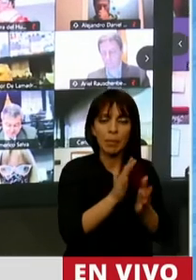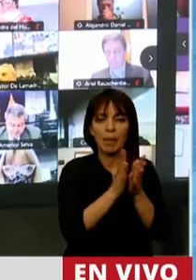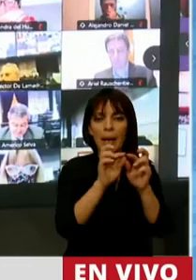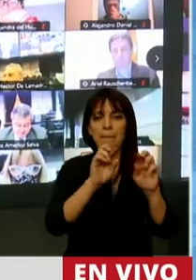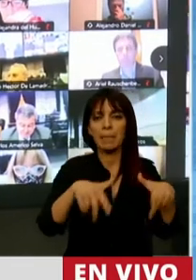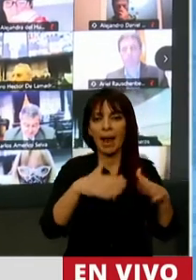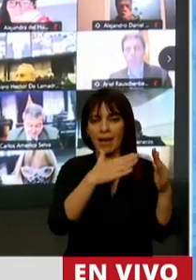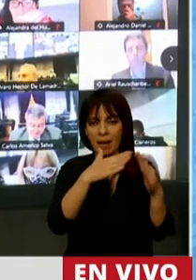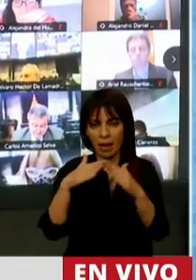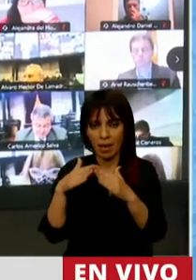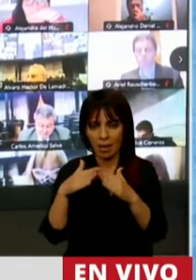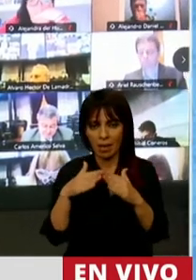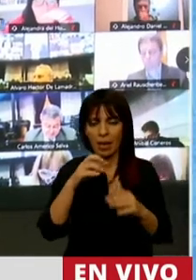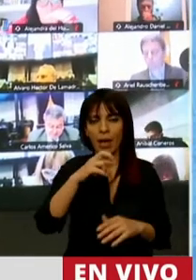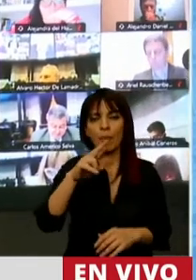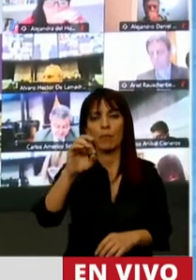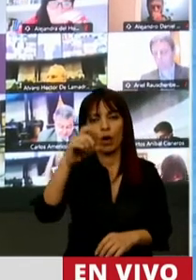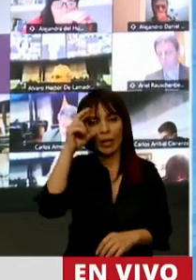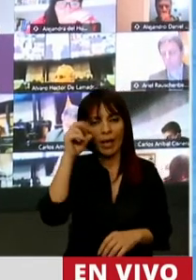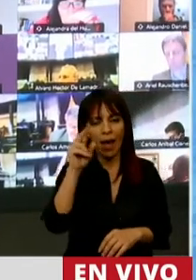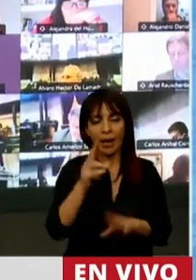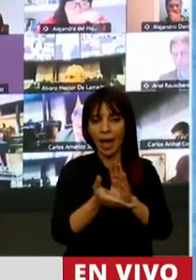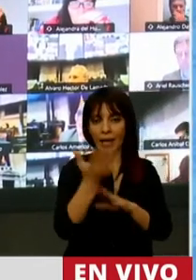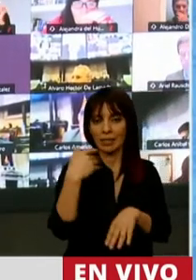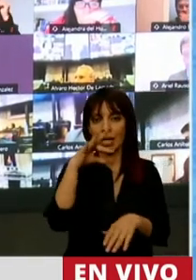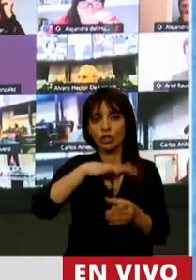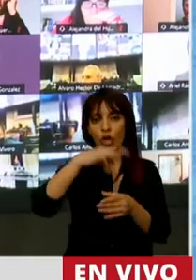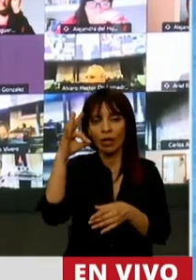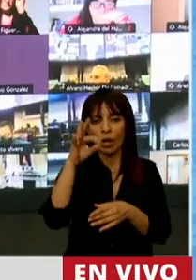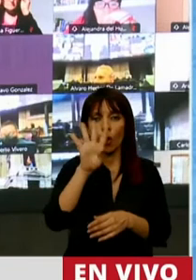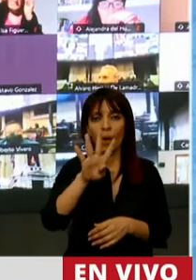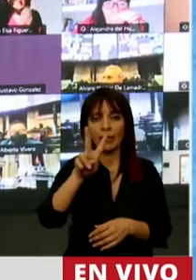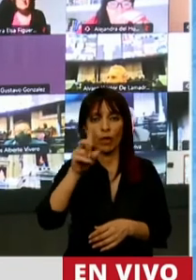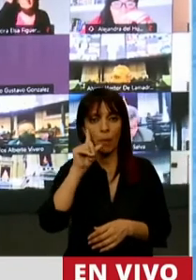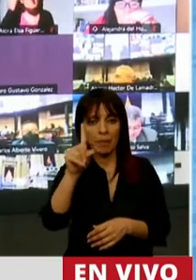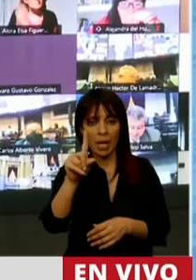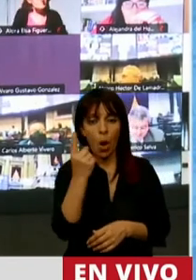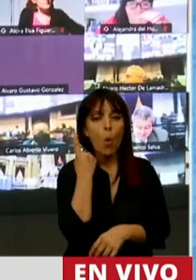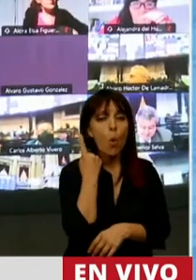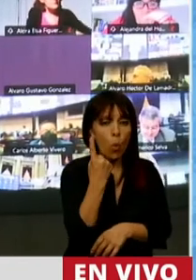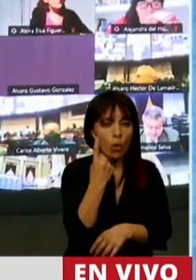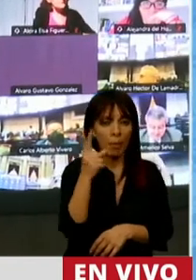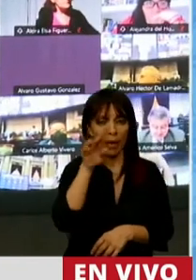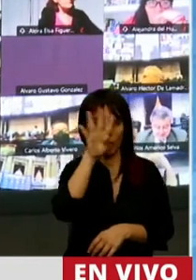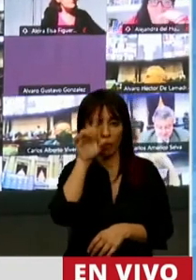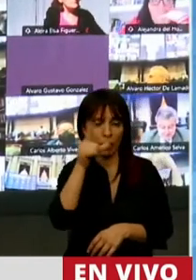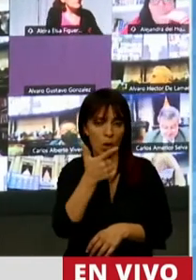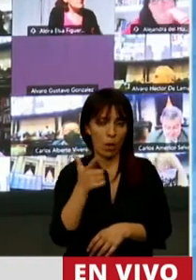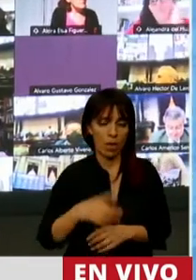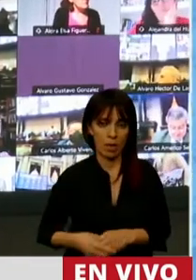propiedad. Ayer se licitaron, se sortearon 42.000. No hay uno solo para mi provincia, para la provincia de